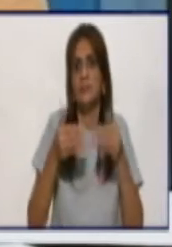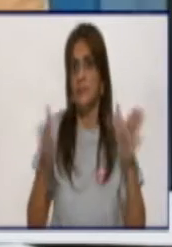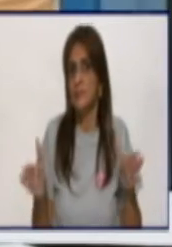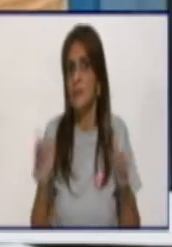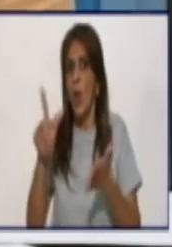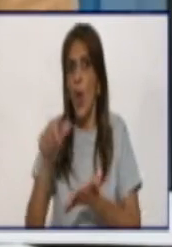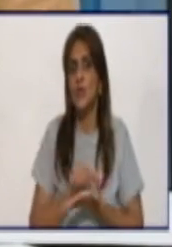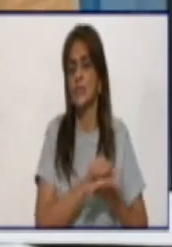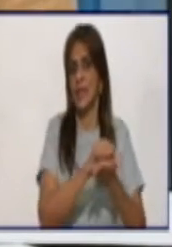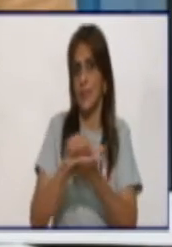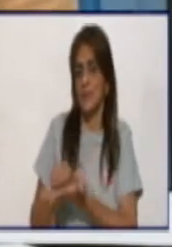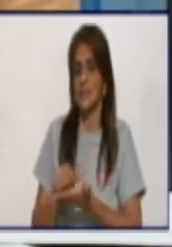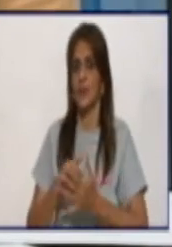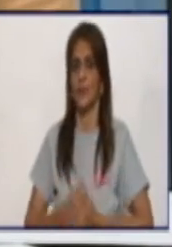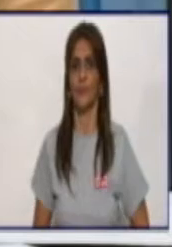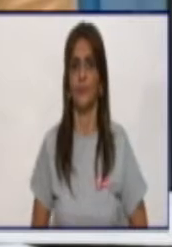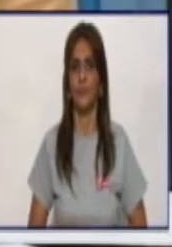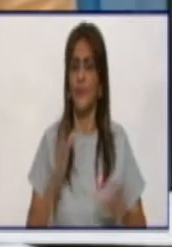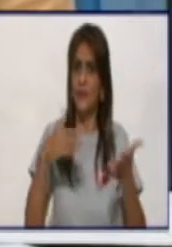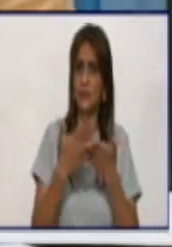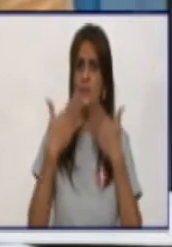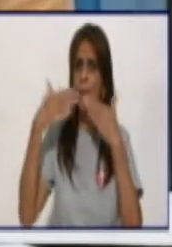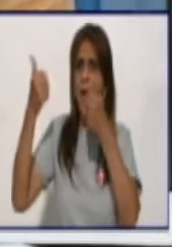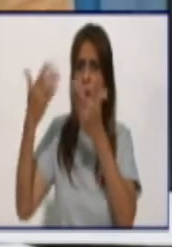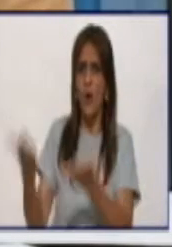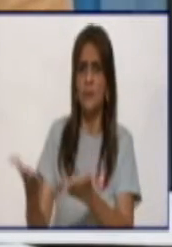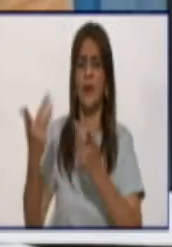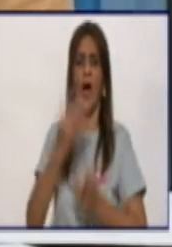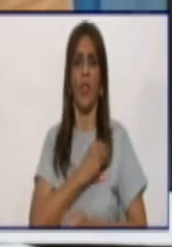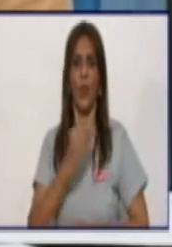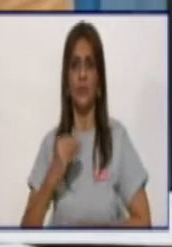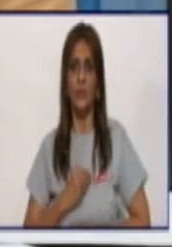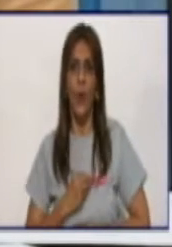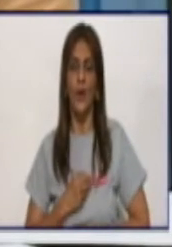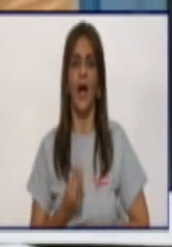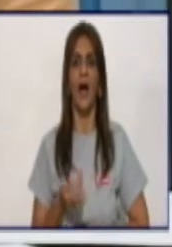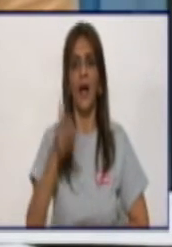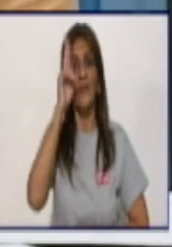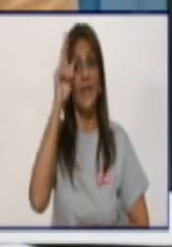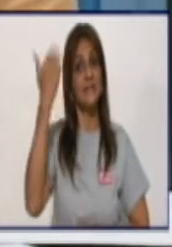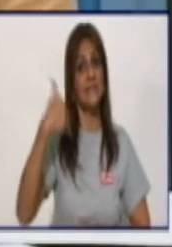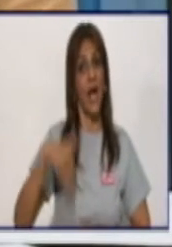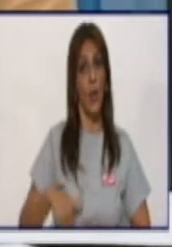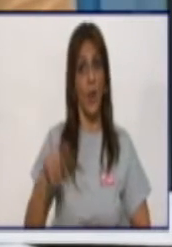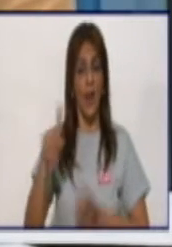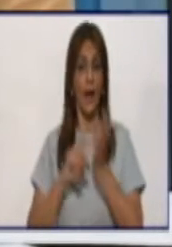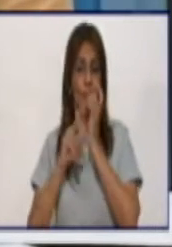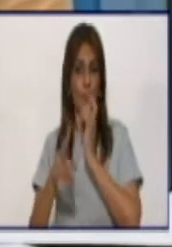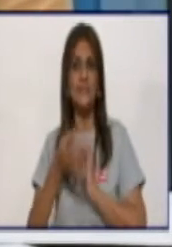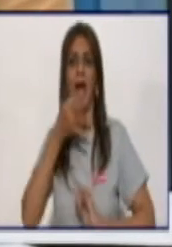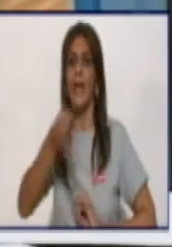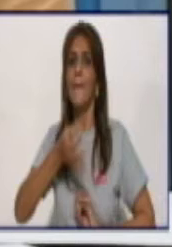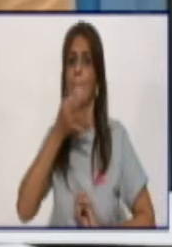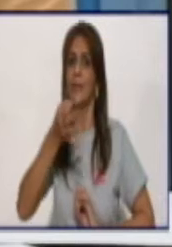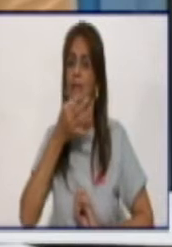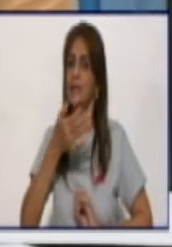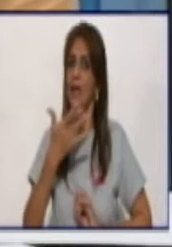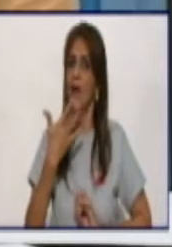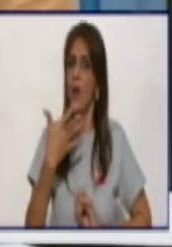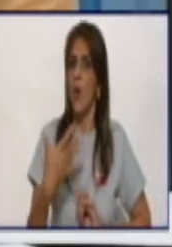precisamente con la doctora helen y y serían montes directora de salud de la provincia para que nos explique cómo también